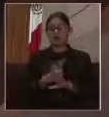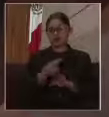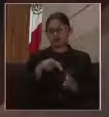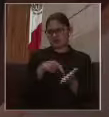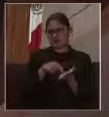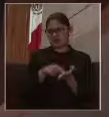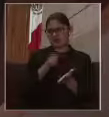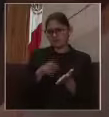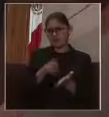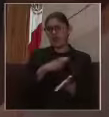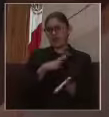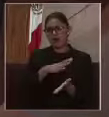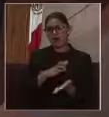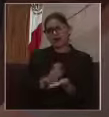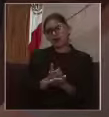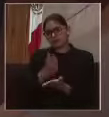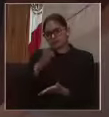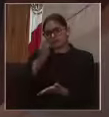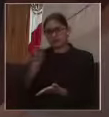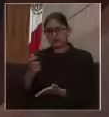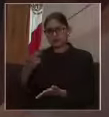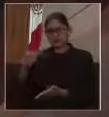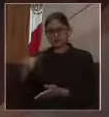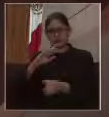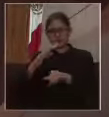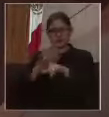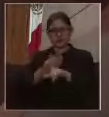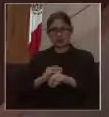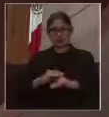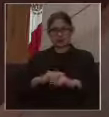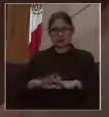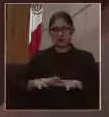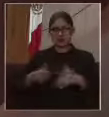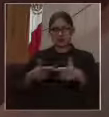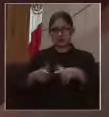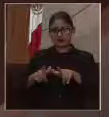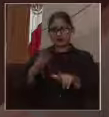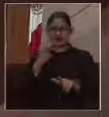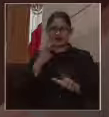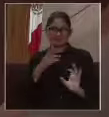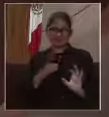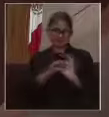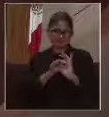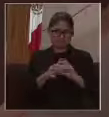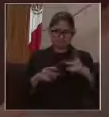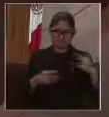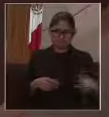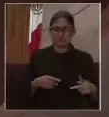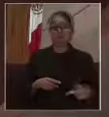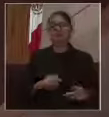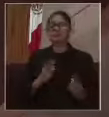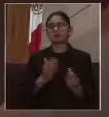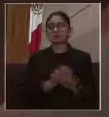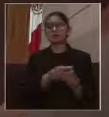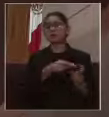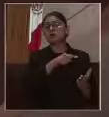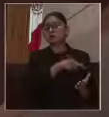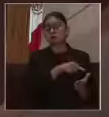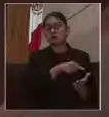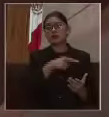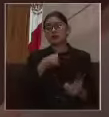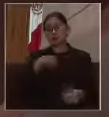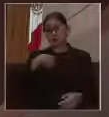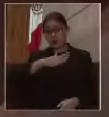en consecuencia, agregados a la fiscalización del partido político correspondiente. A mi juicio, estas